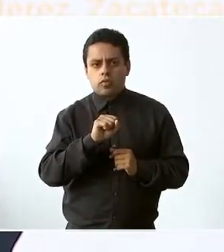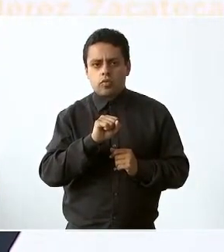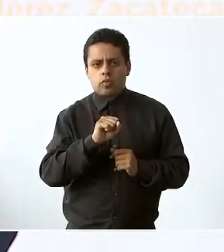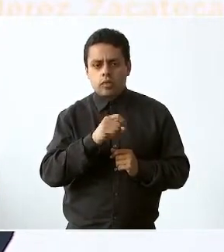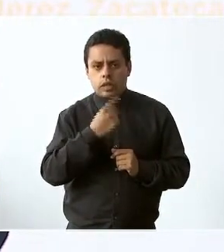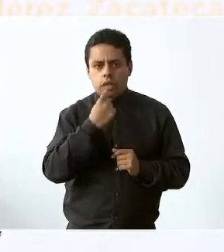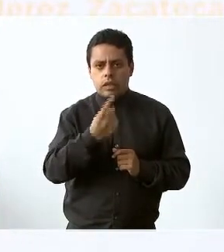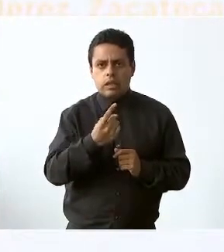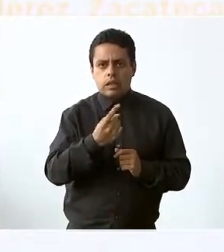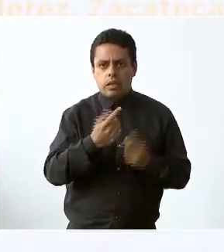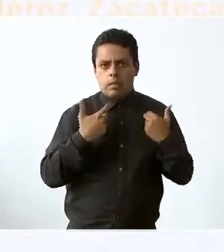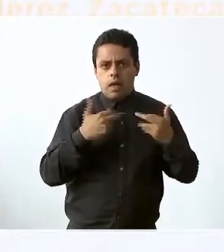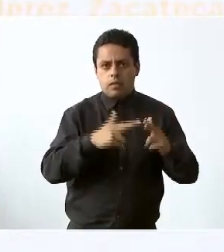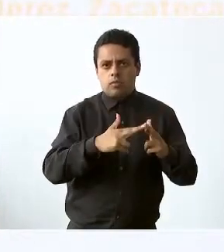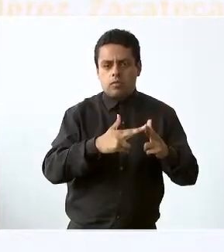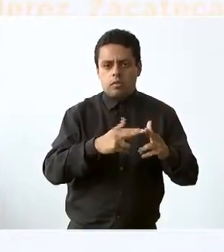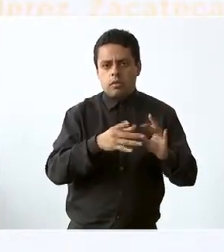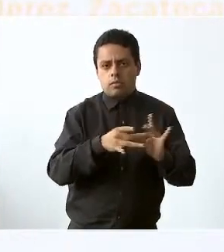hablando